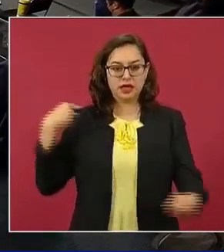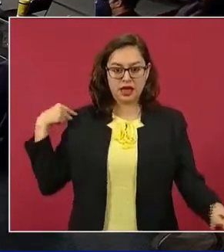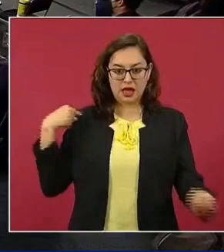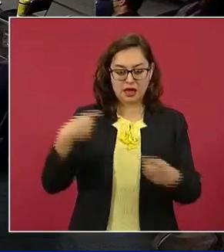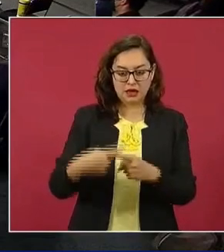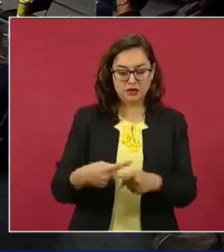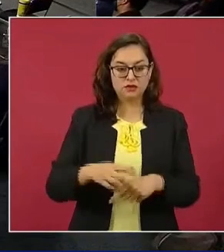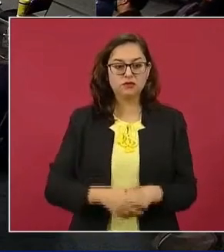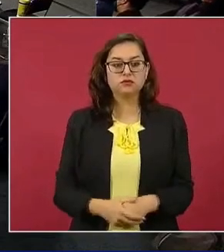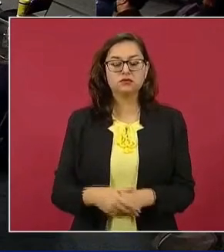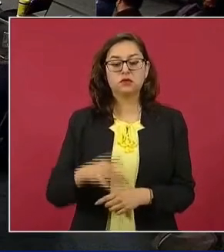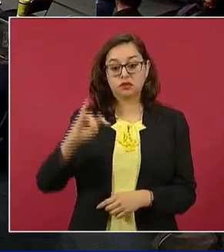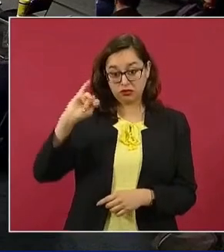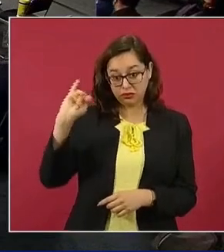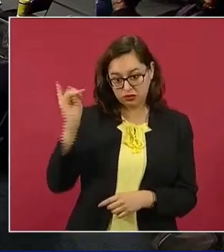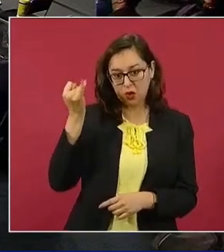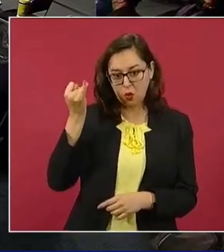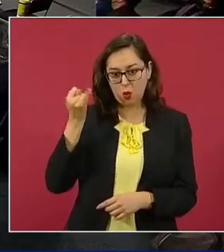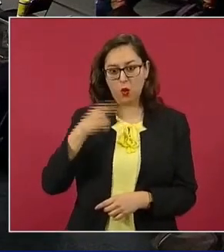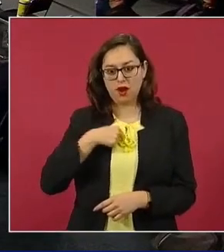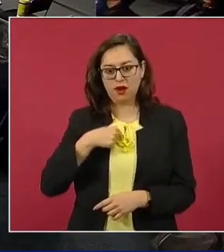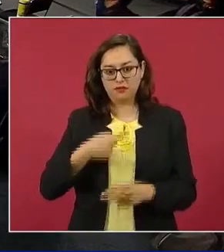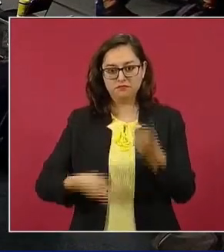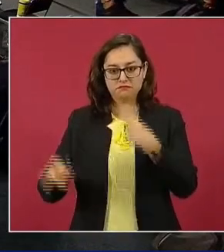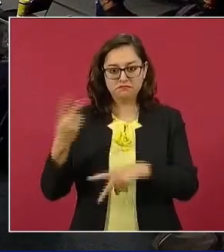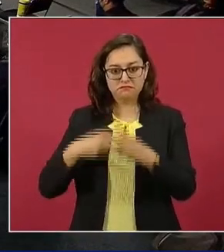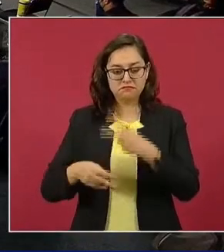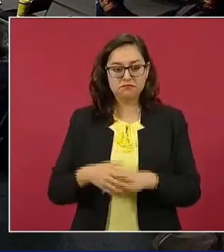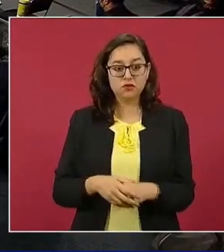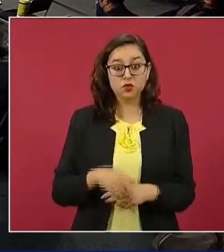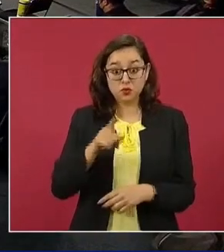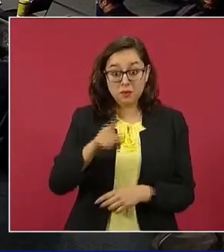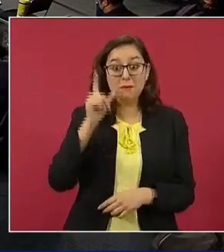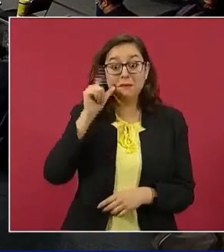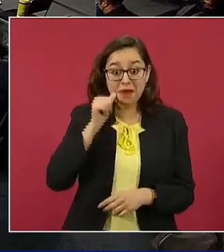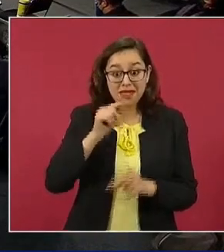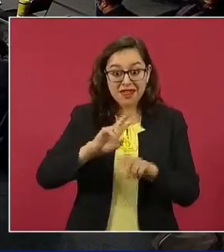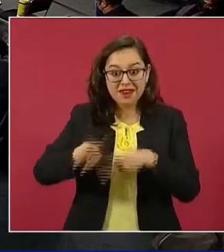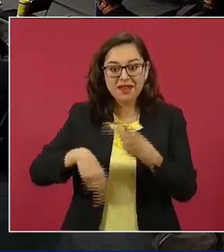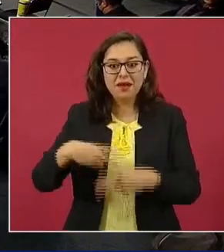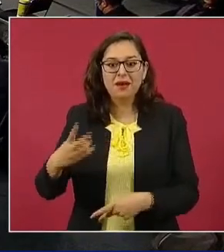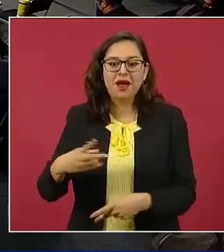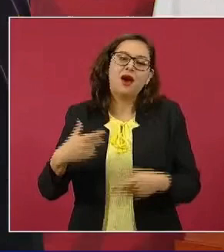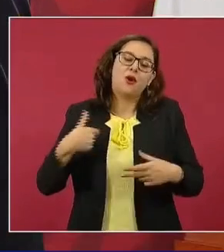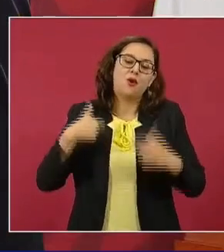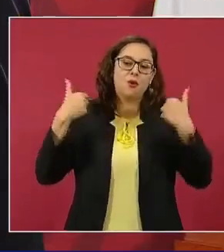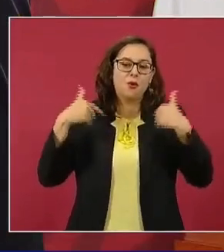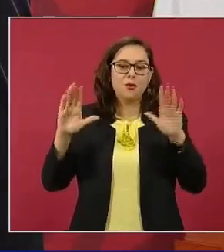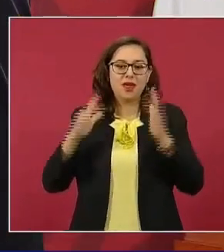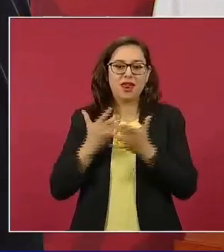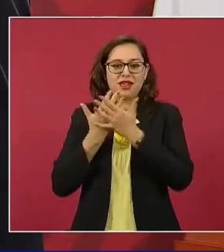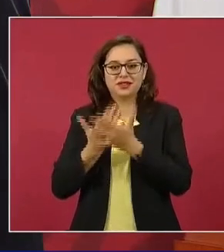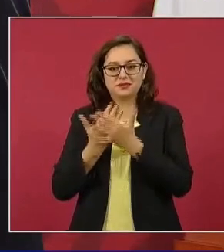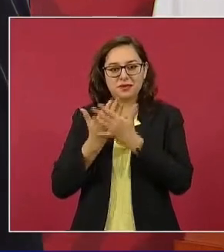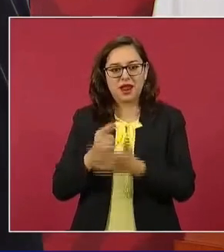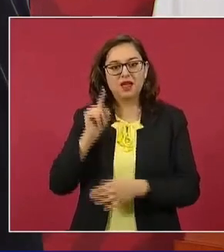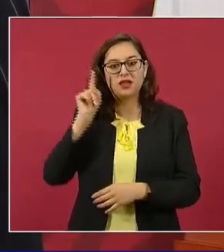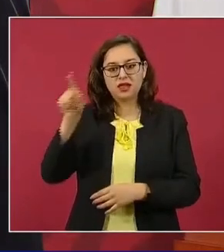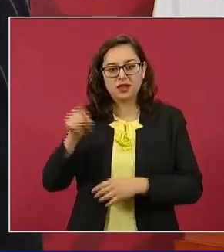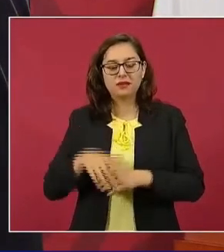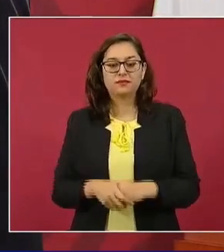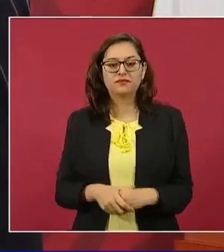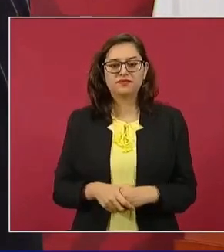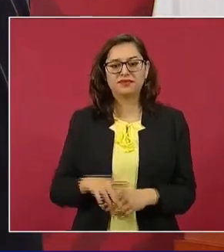Tijuana. Yo no sabíamos que usted iba a Tijuana mañana, pues sino también allá lo hubiera esperado. Bueno, en Tijuana hay